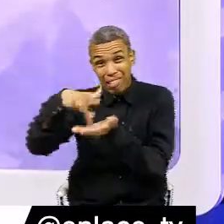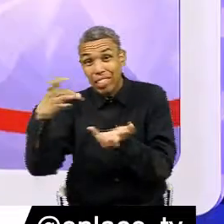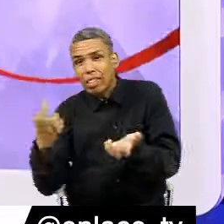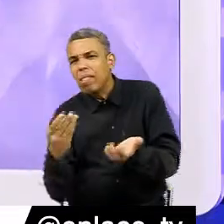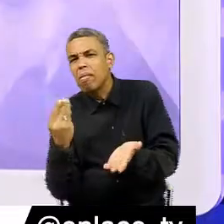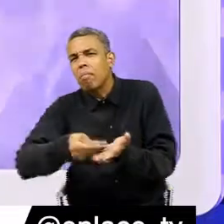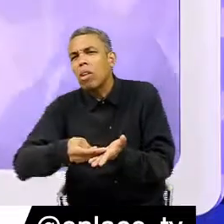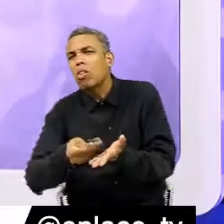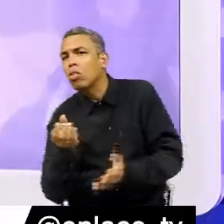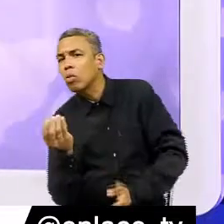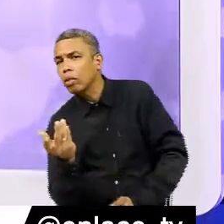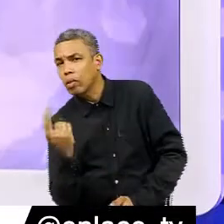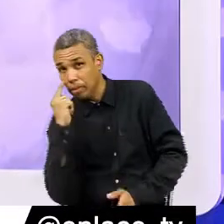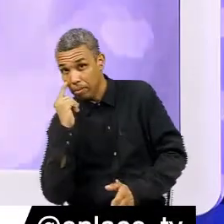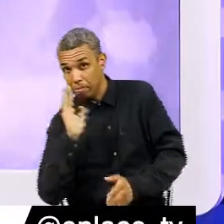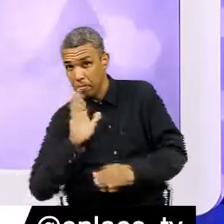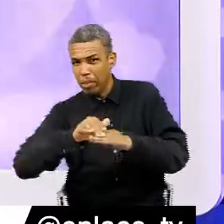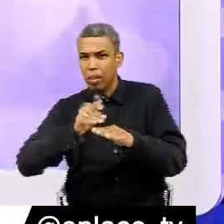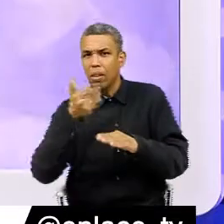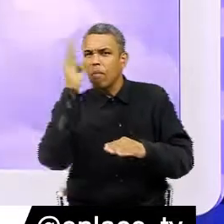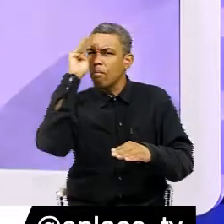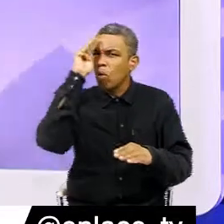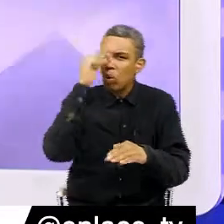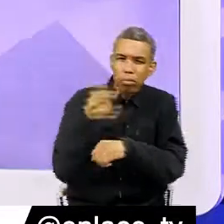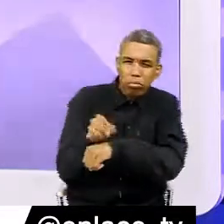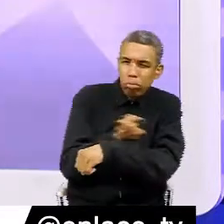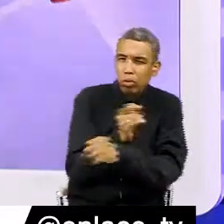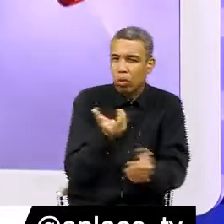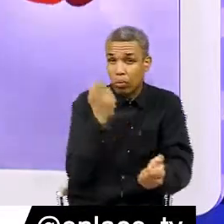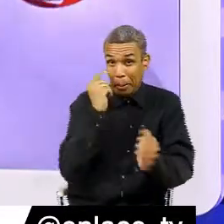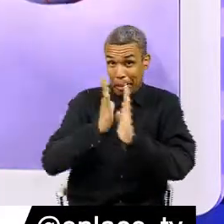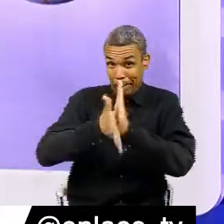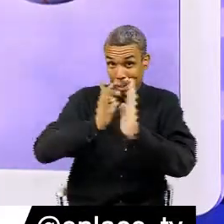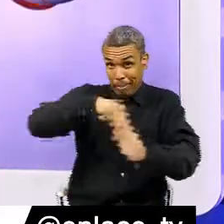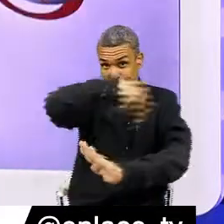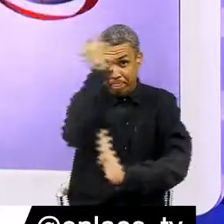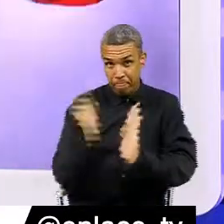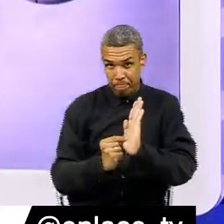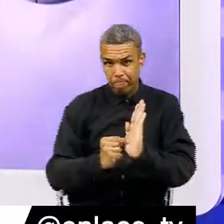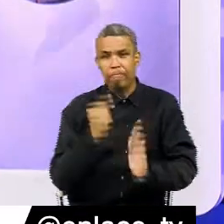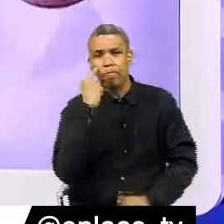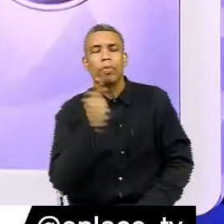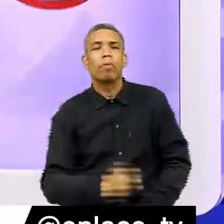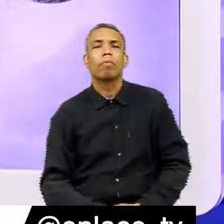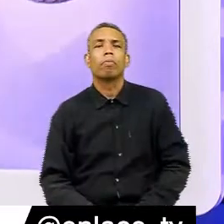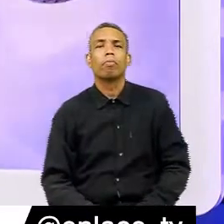fútbol. Medidas de seguridad, el valor de la boleta, aquí está para todos los hinchas del cuadro petrolero.